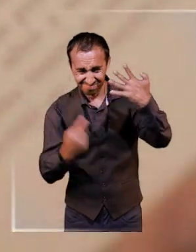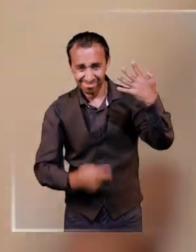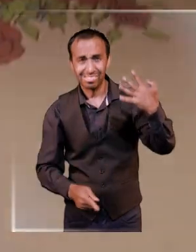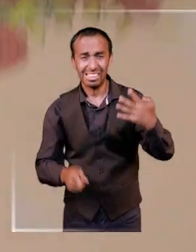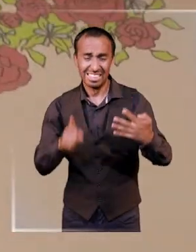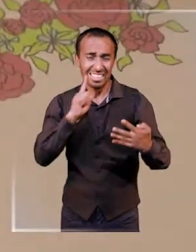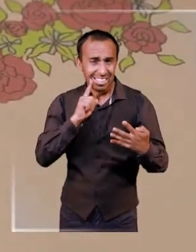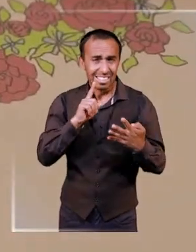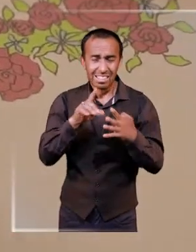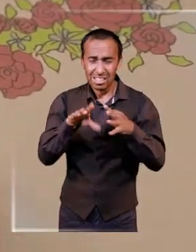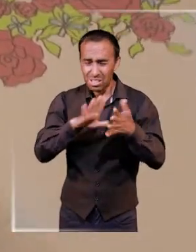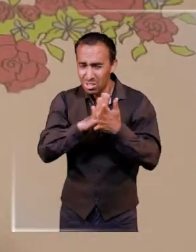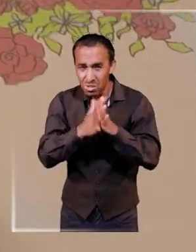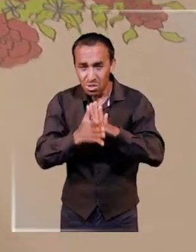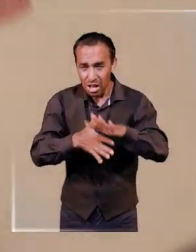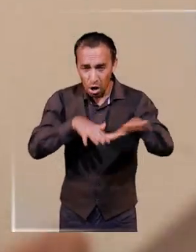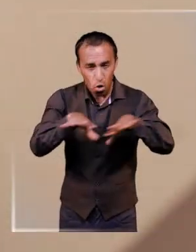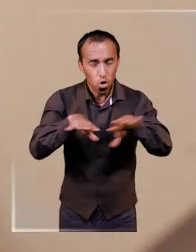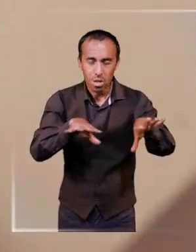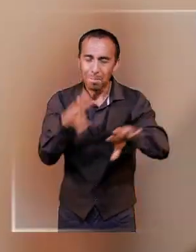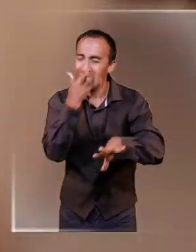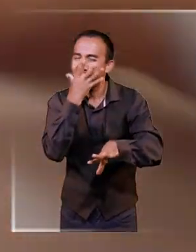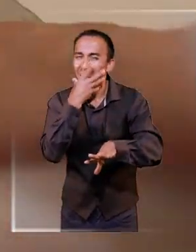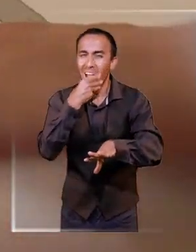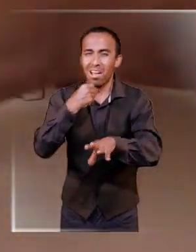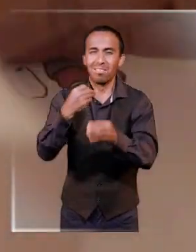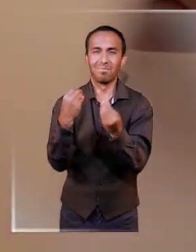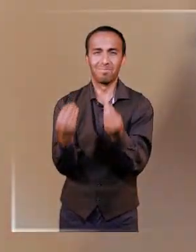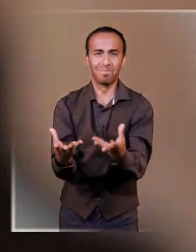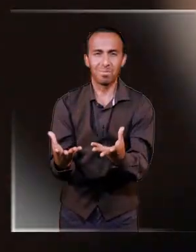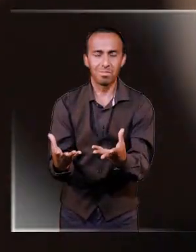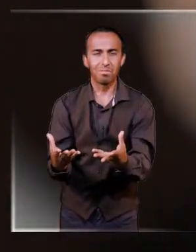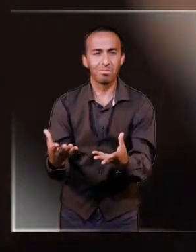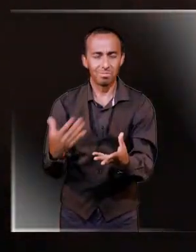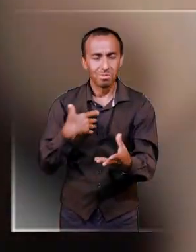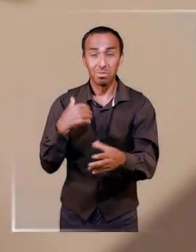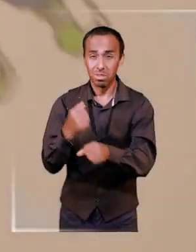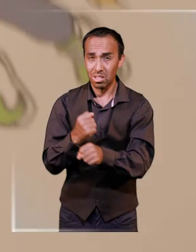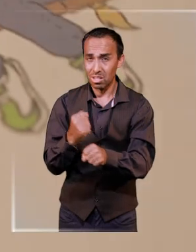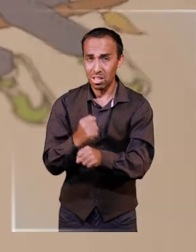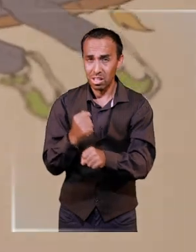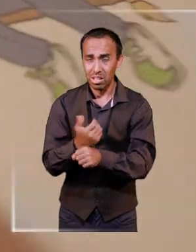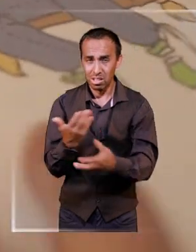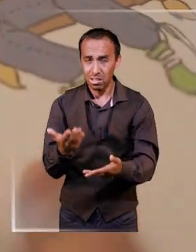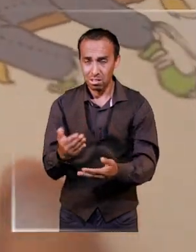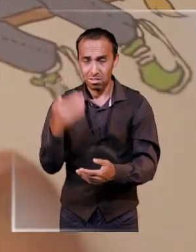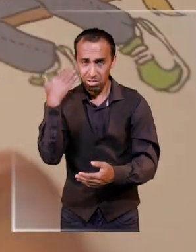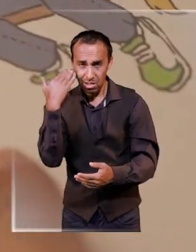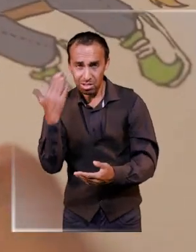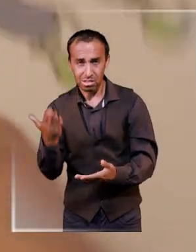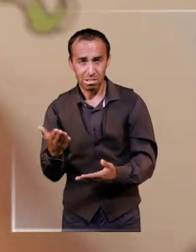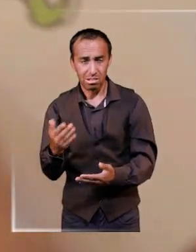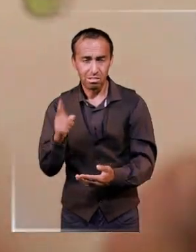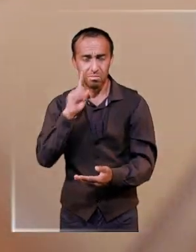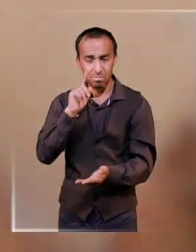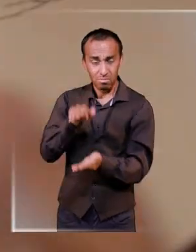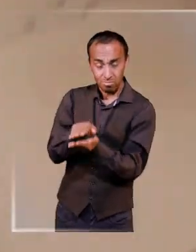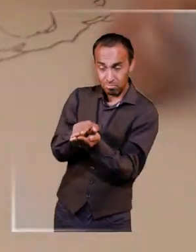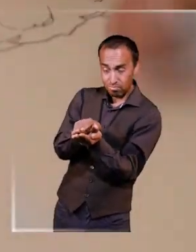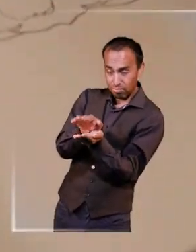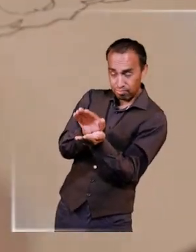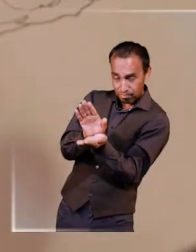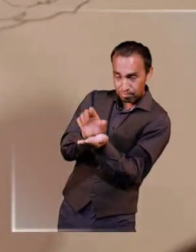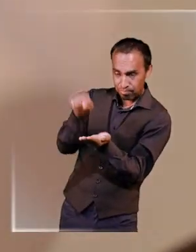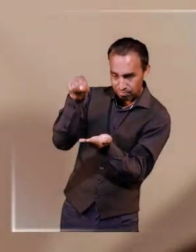Tiene de todo. En el cuento de la idea, por ejemplo, él tiene ahí su caja de las cosas maravillosas. Eso ha sido algo que hemos ido trabajando con los chiquillos, que tengan